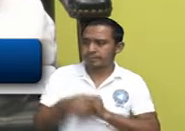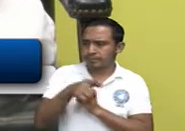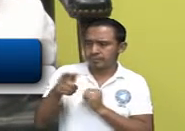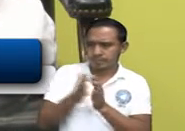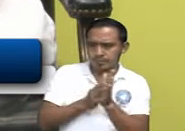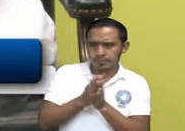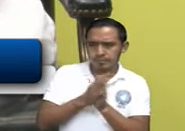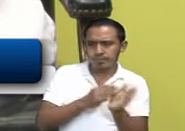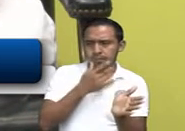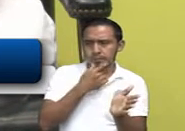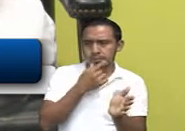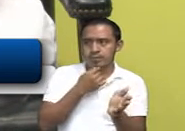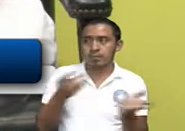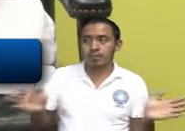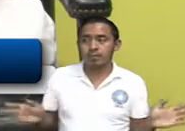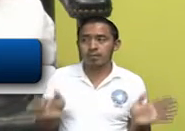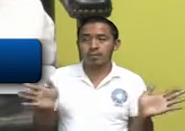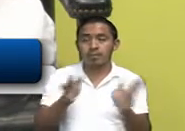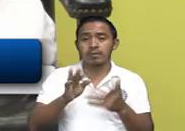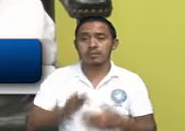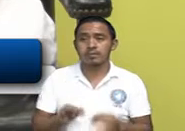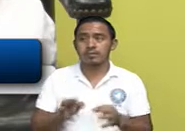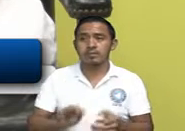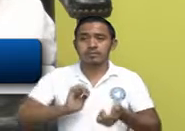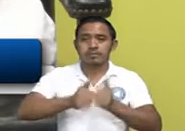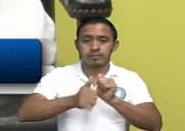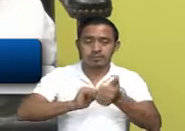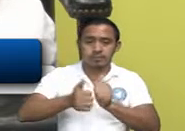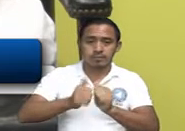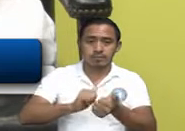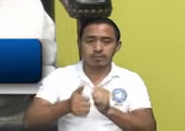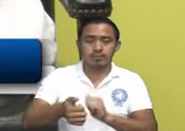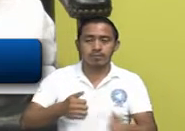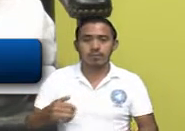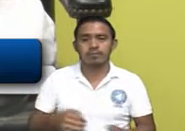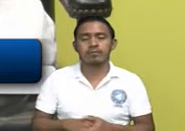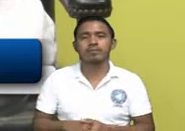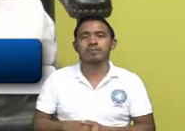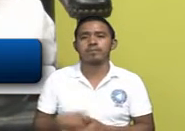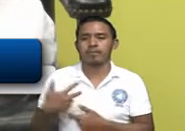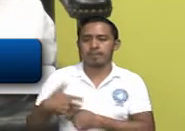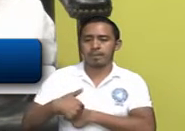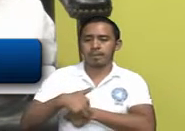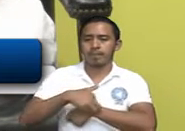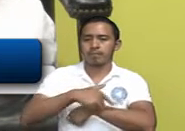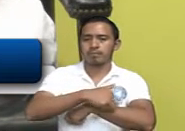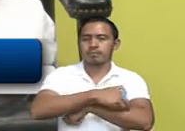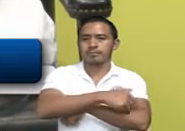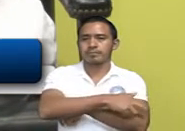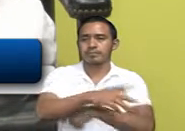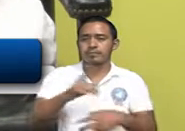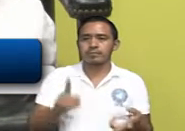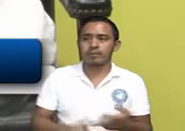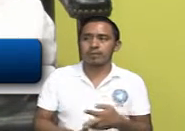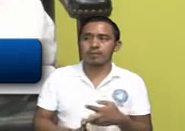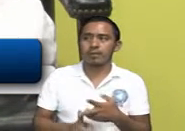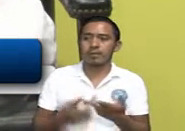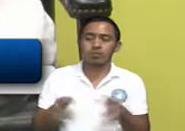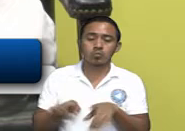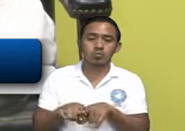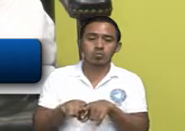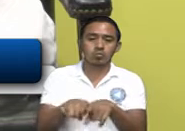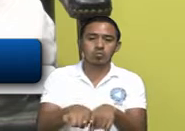intereses. Promover un poco y bastante el deporte. El deporte, caminar desde las parejas,